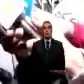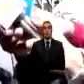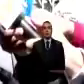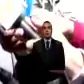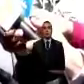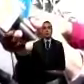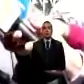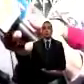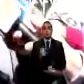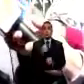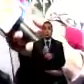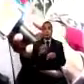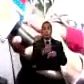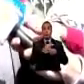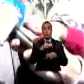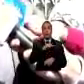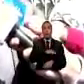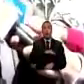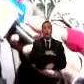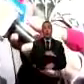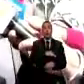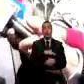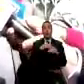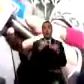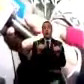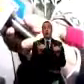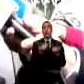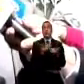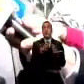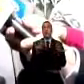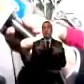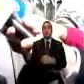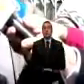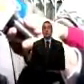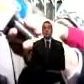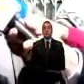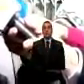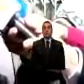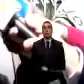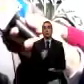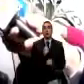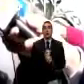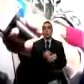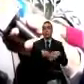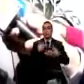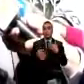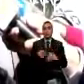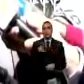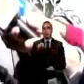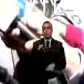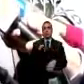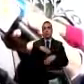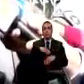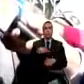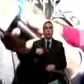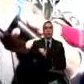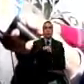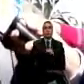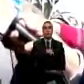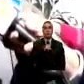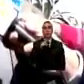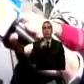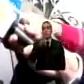La actuación del Consejo Metropolitano ahora va a ser totalmente activa. No vamos a permitir que